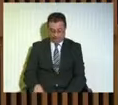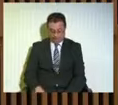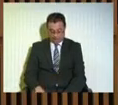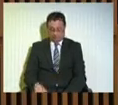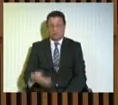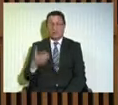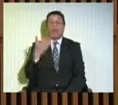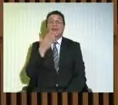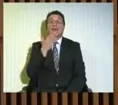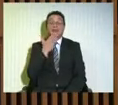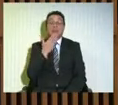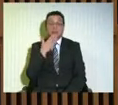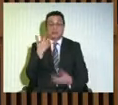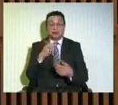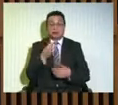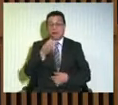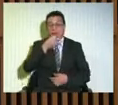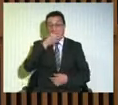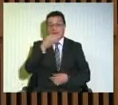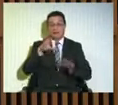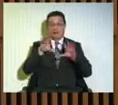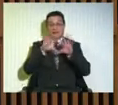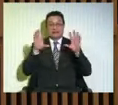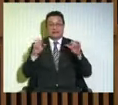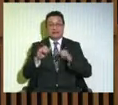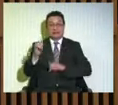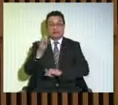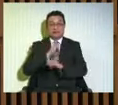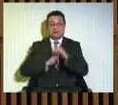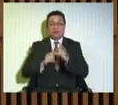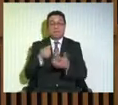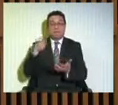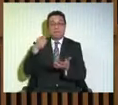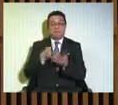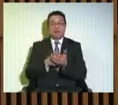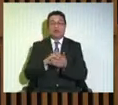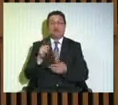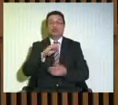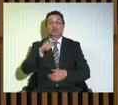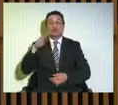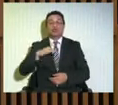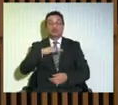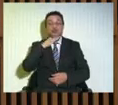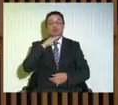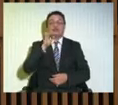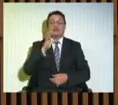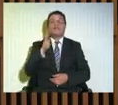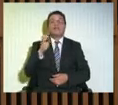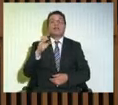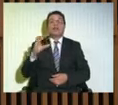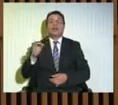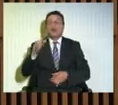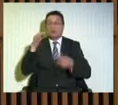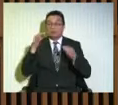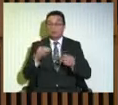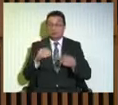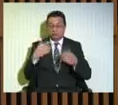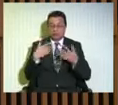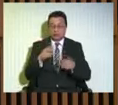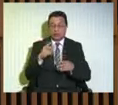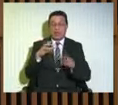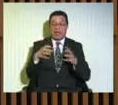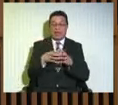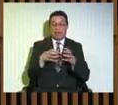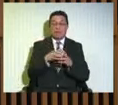También, ya lo dijimos, un sistema informático de pago. No basta con asignar las becas de manera oportuna, como lo hemos estado haciendo. El equipo de